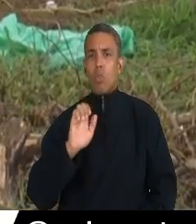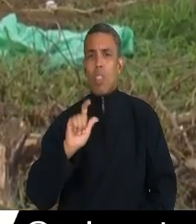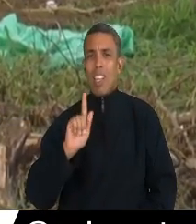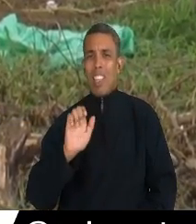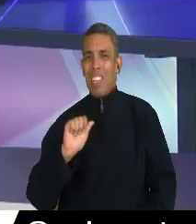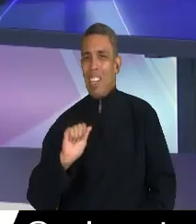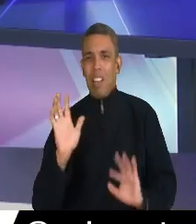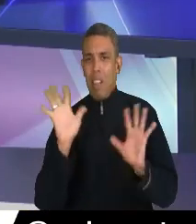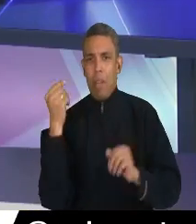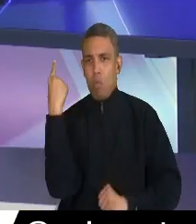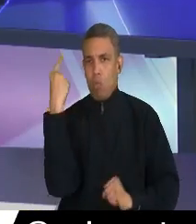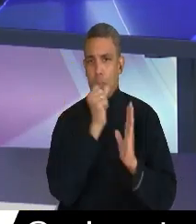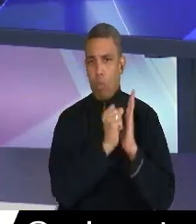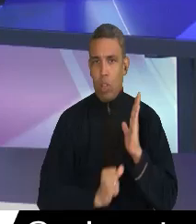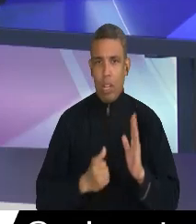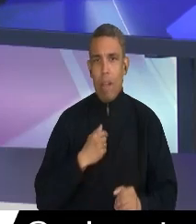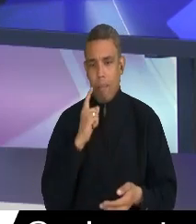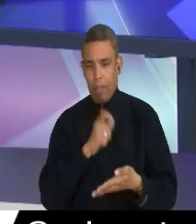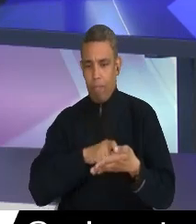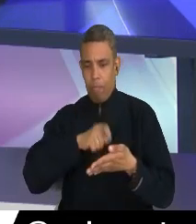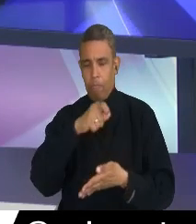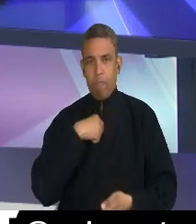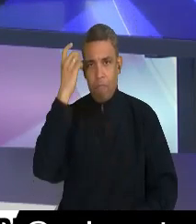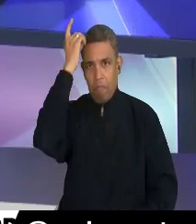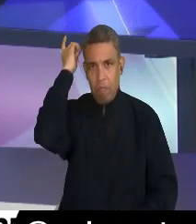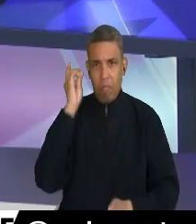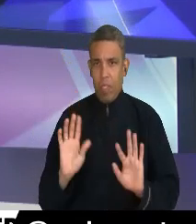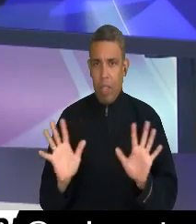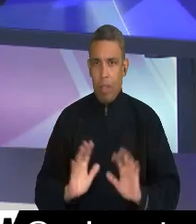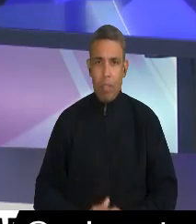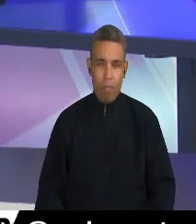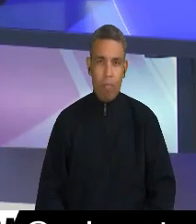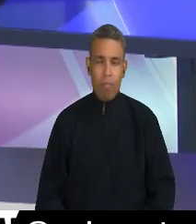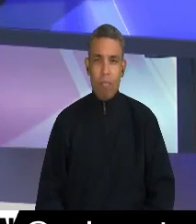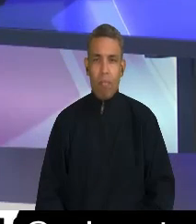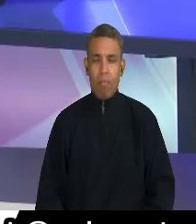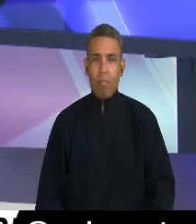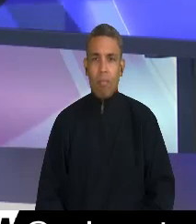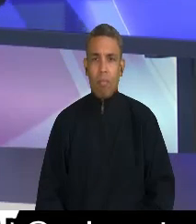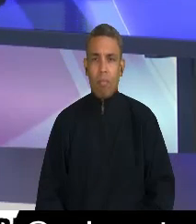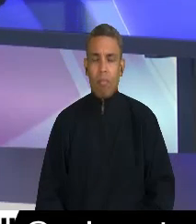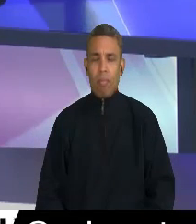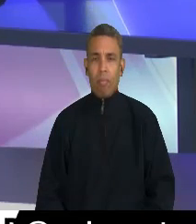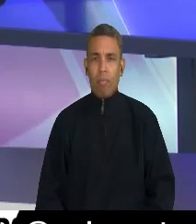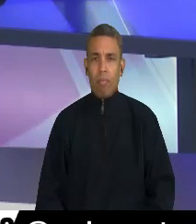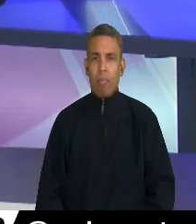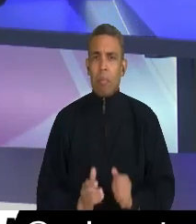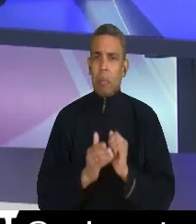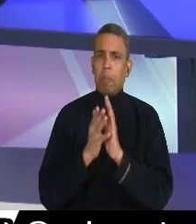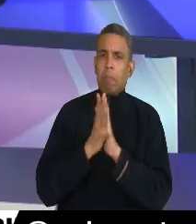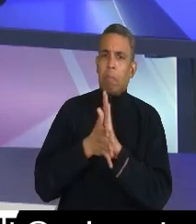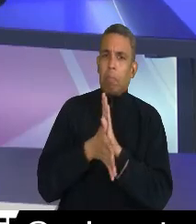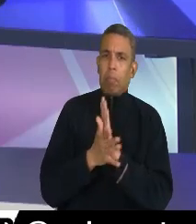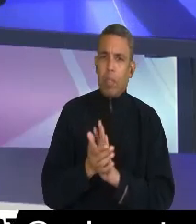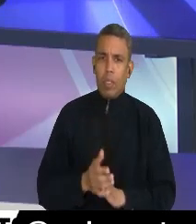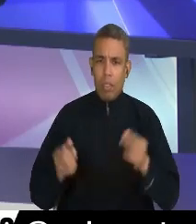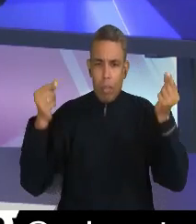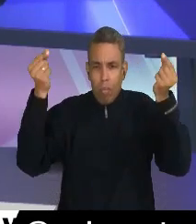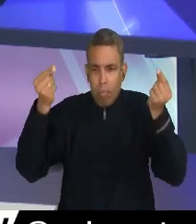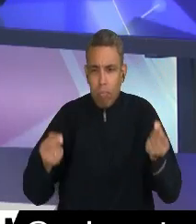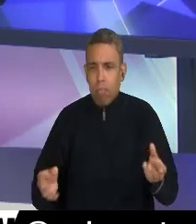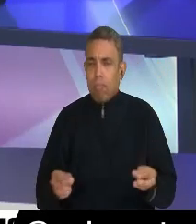Comuna 7. La Personería Municipal entregó informe de lo que fue la jornada de rendición de cuentas realizada por este ente